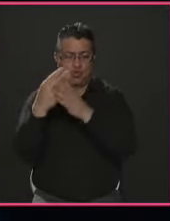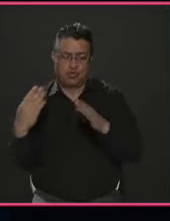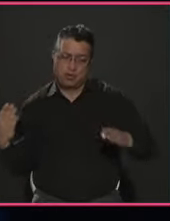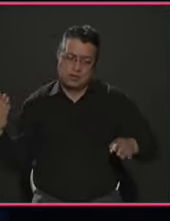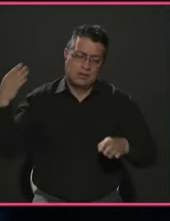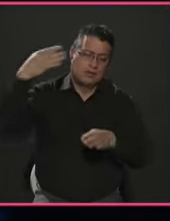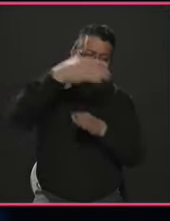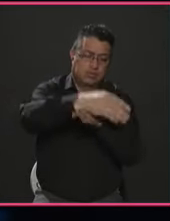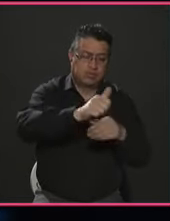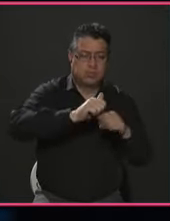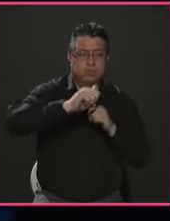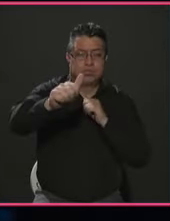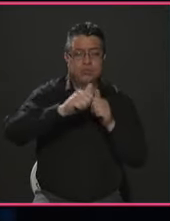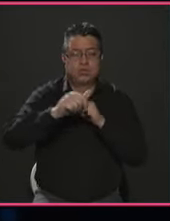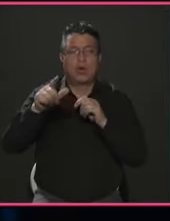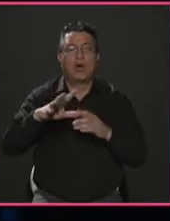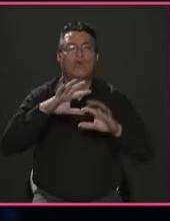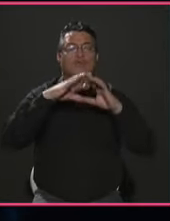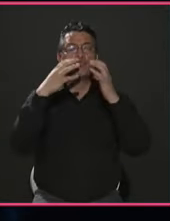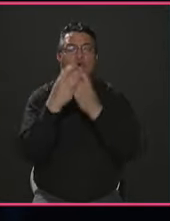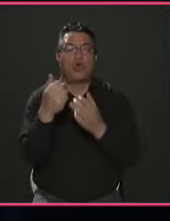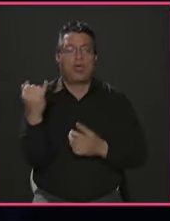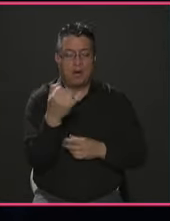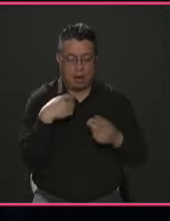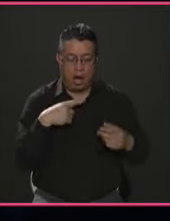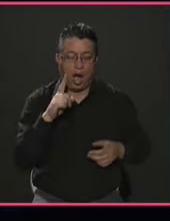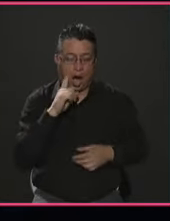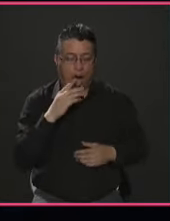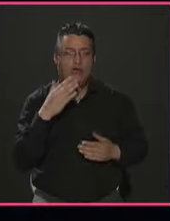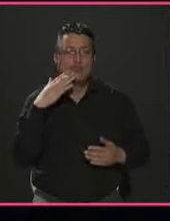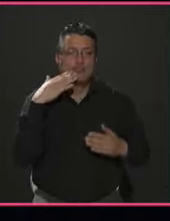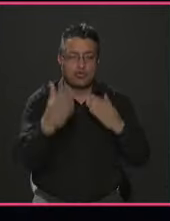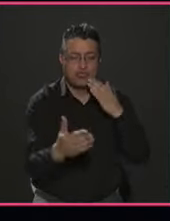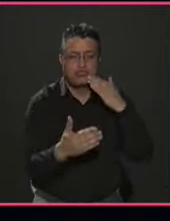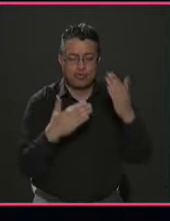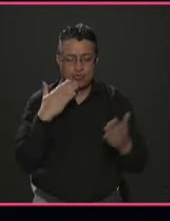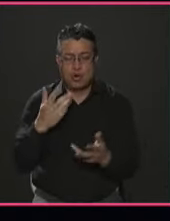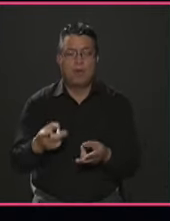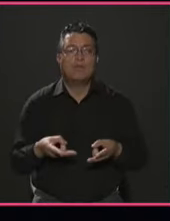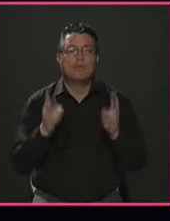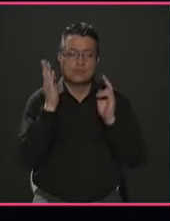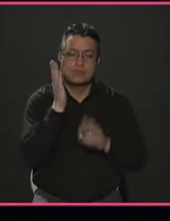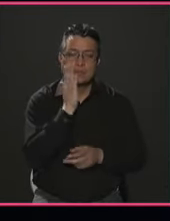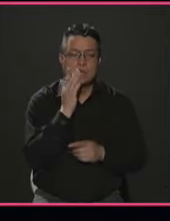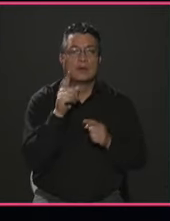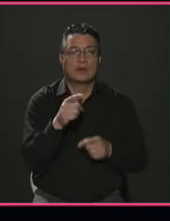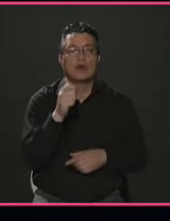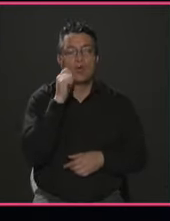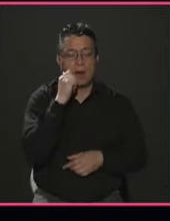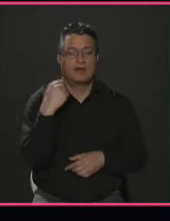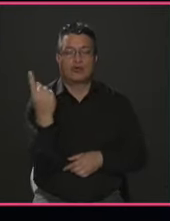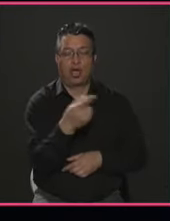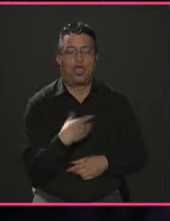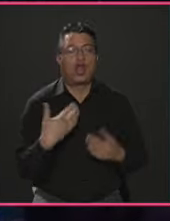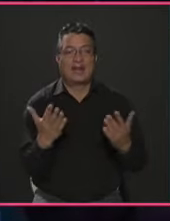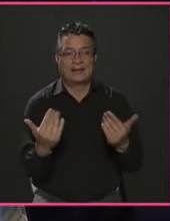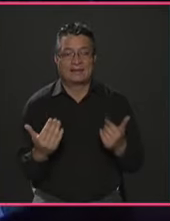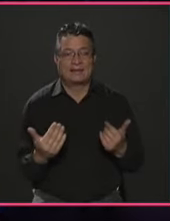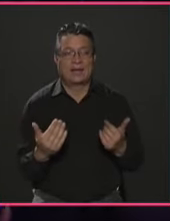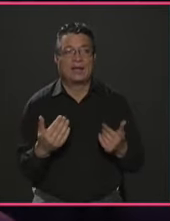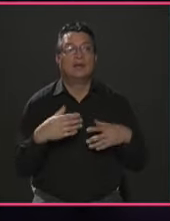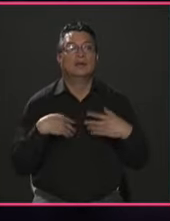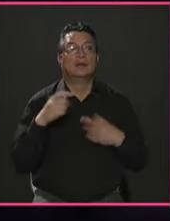todavía en este mundo individualizado hay espacios de de solidaridad de generosidad que es lo que la humanidad necesita de